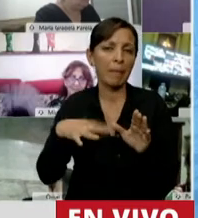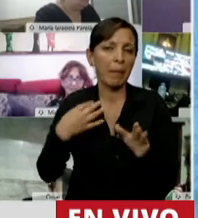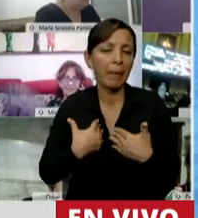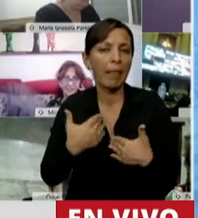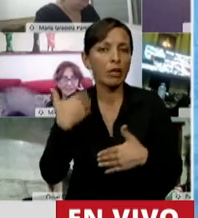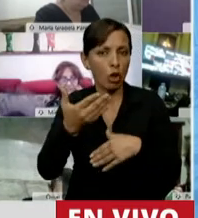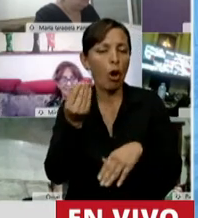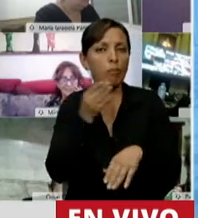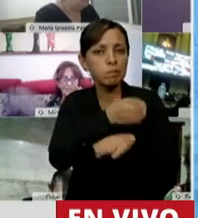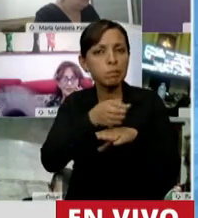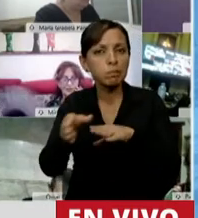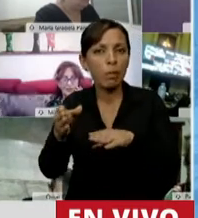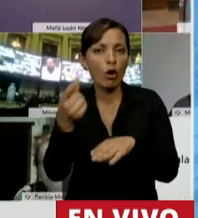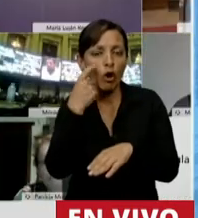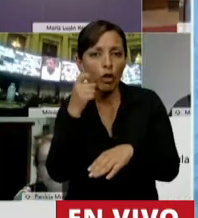haber